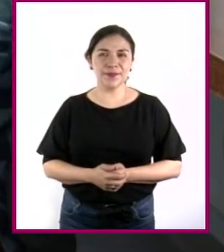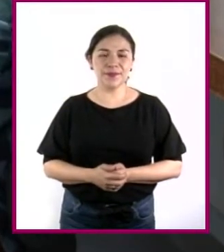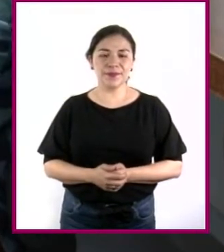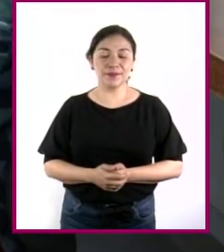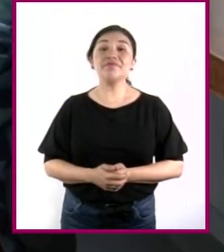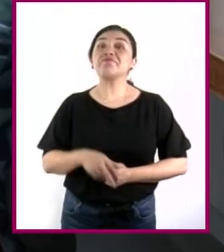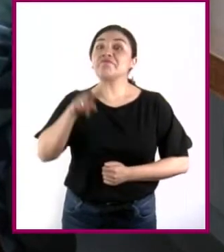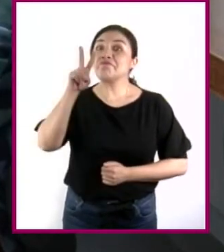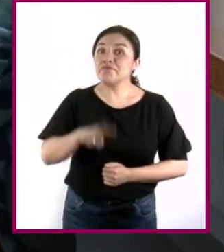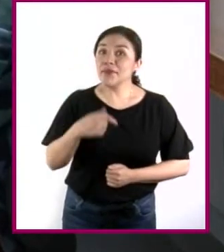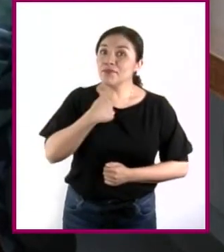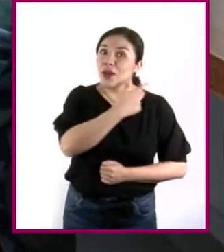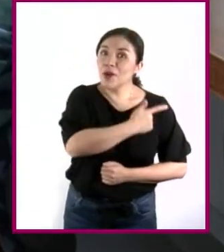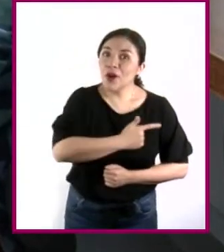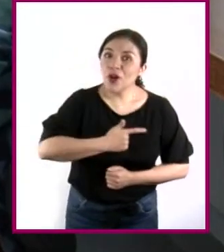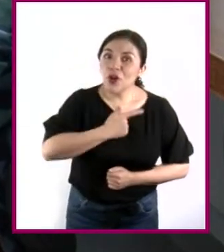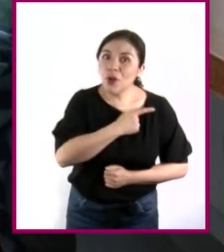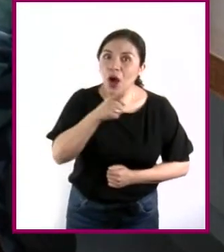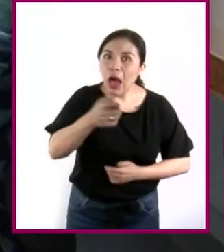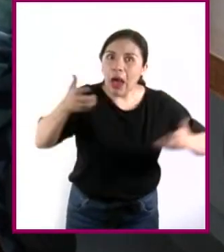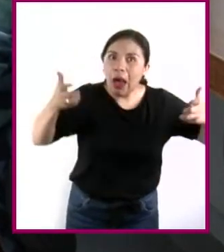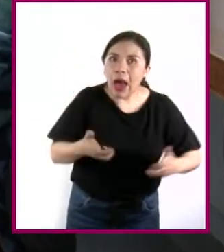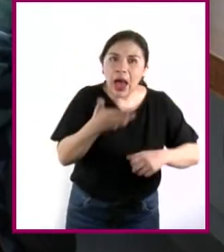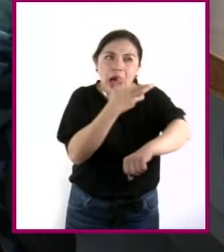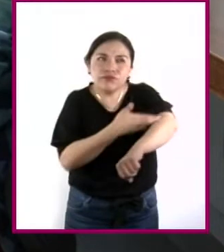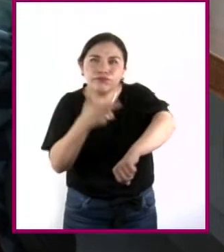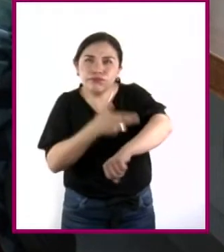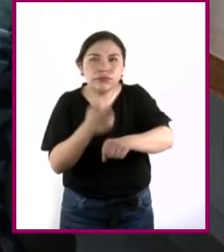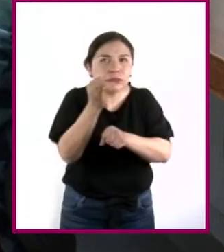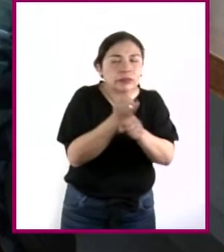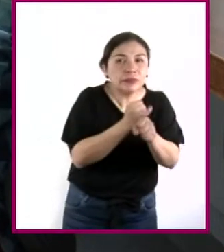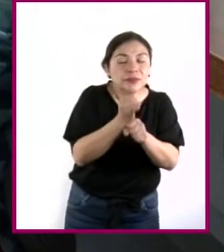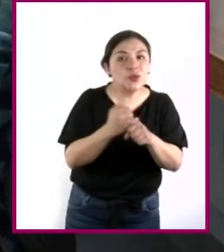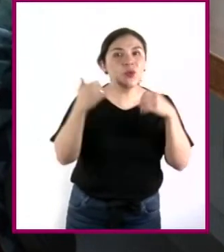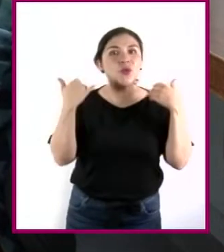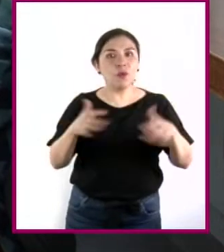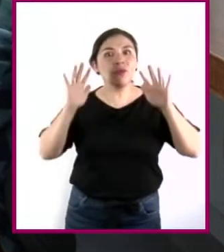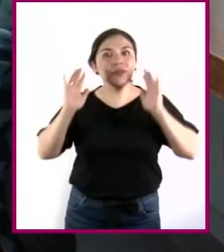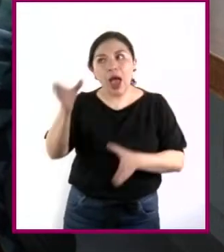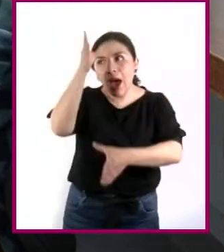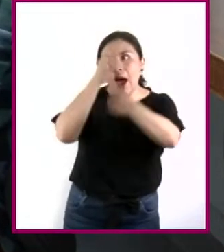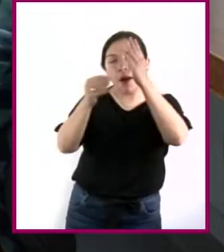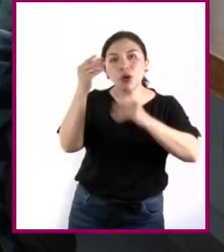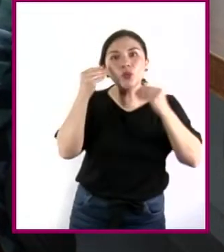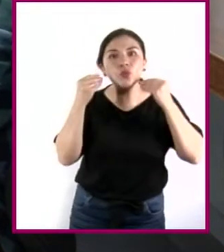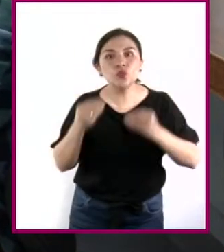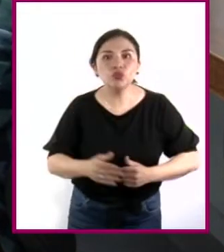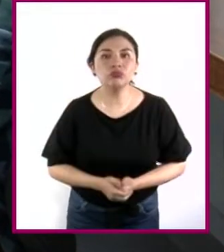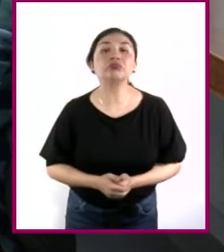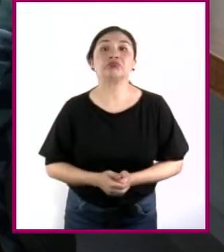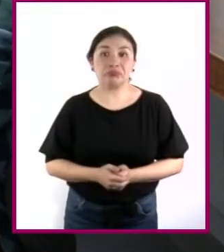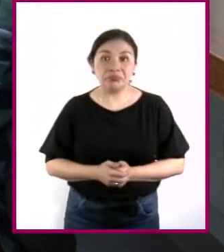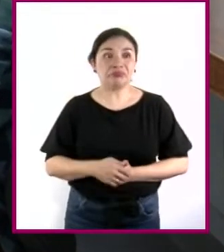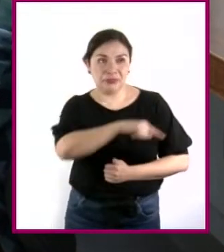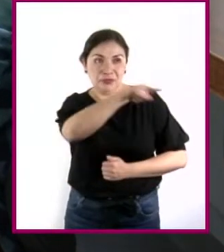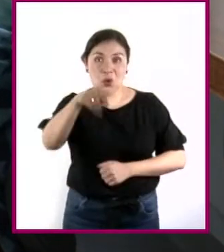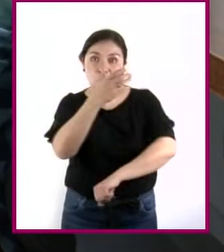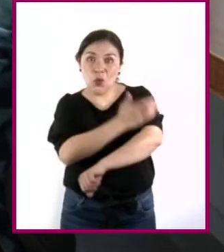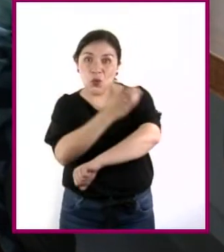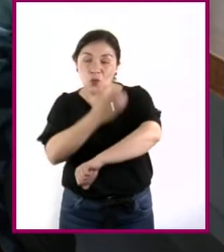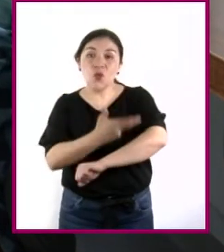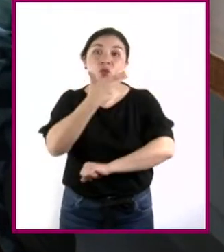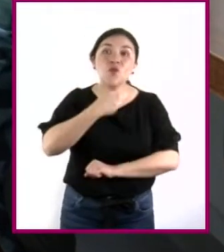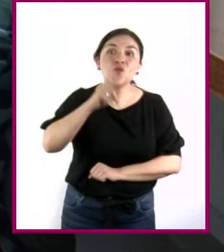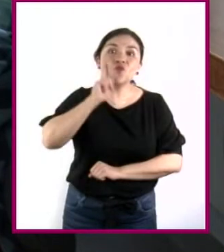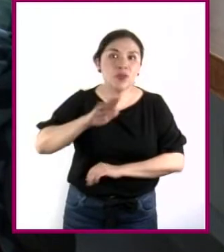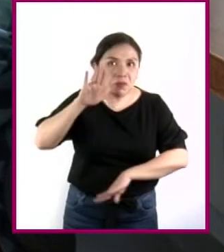Me da muchísimo gusto todo lo que lograron con el reportaje. Hemos aprendido mucho y nuestras y nuestros compañeros